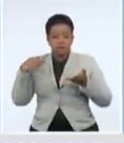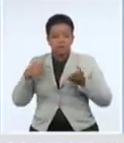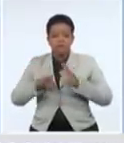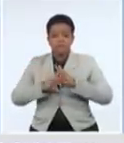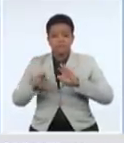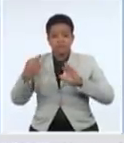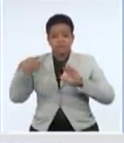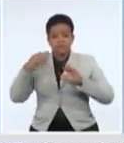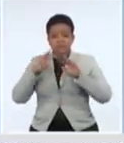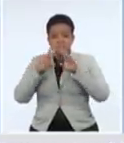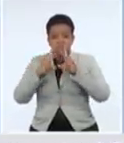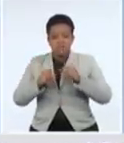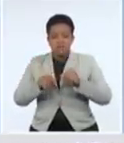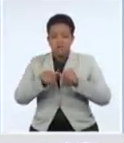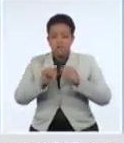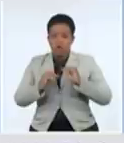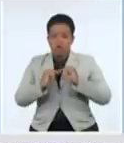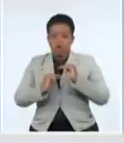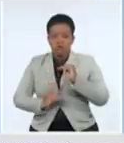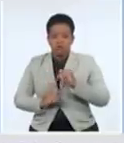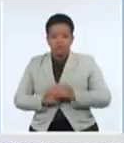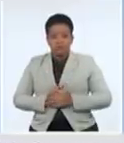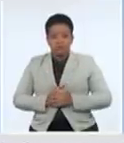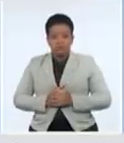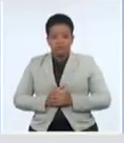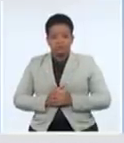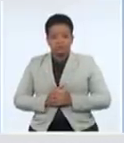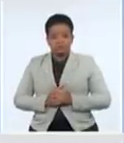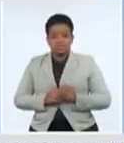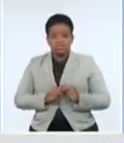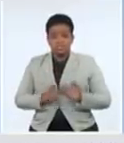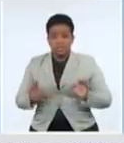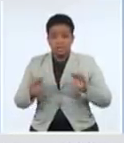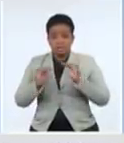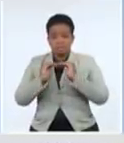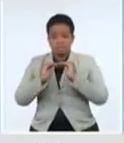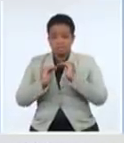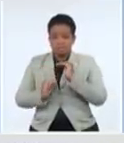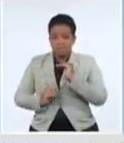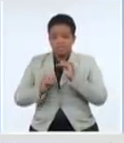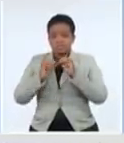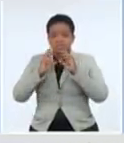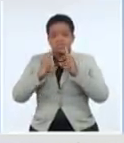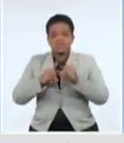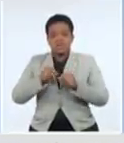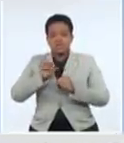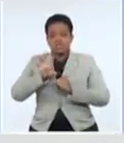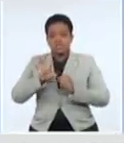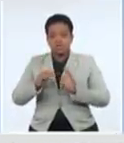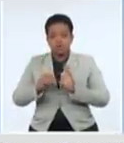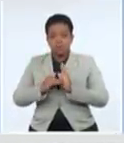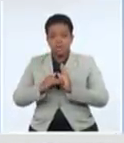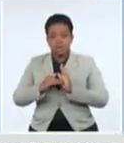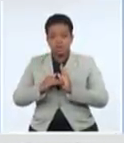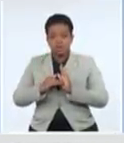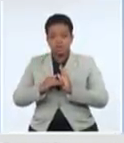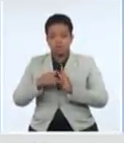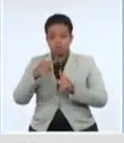que el día anterior. Y ya bajamos de la cifra de 5.000 casos activos.